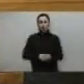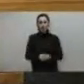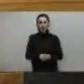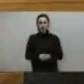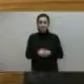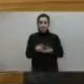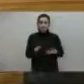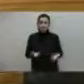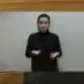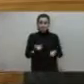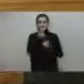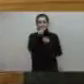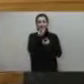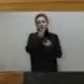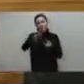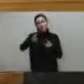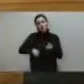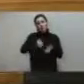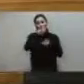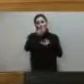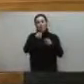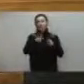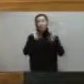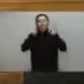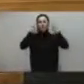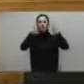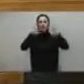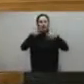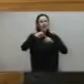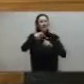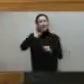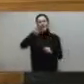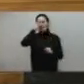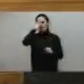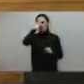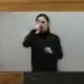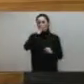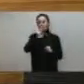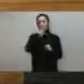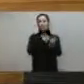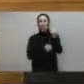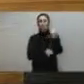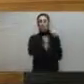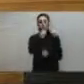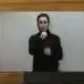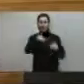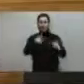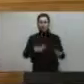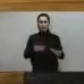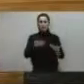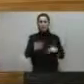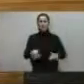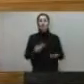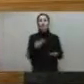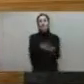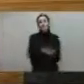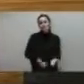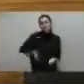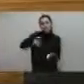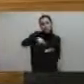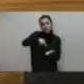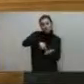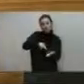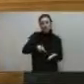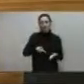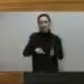Estos y otros datos recomiendan la protección de este sector clave. En estos momentos, en nuestra economía, por lo tanto, le pedimos, le exigimos, es más, que